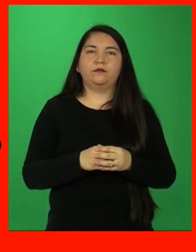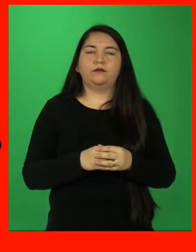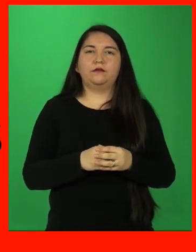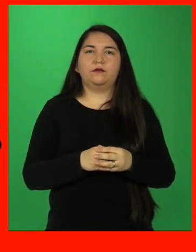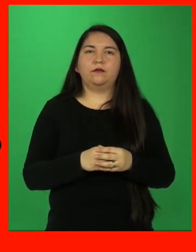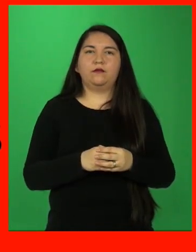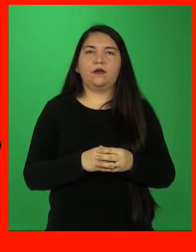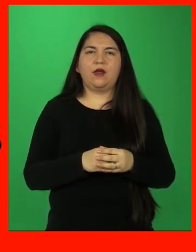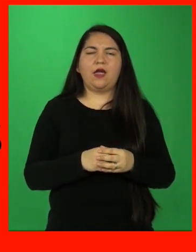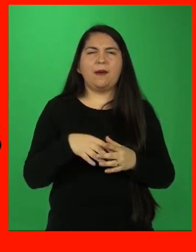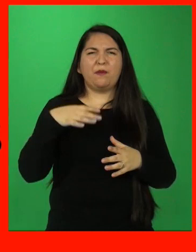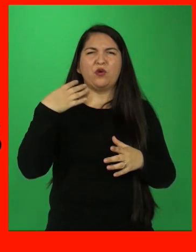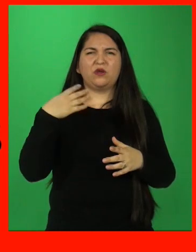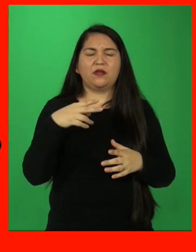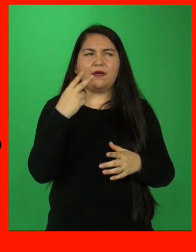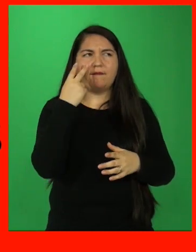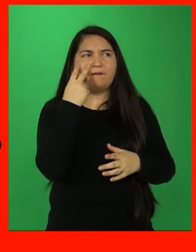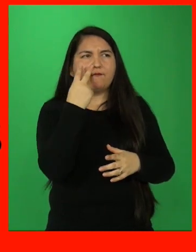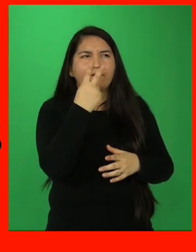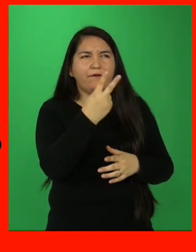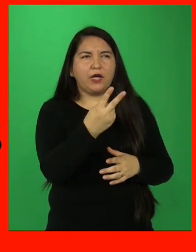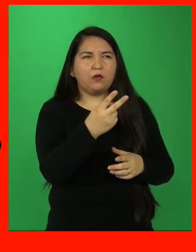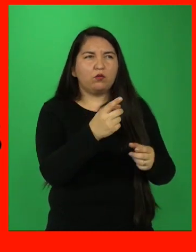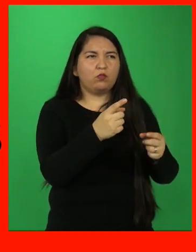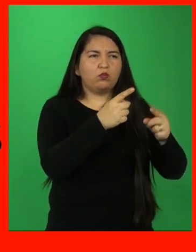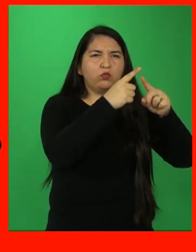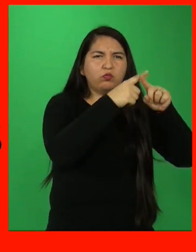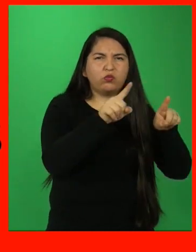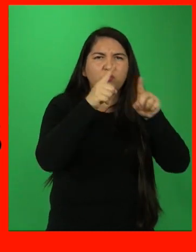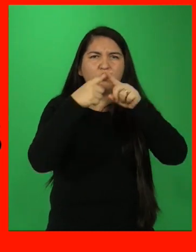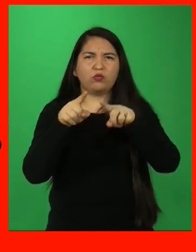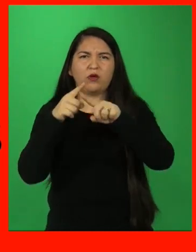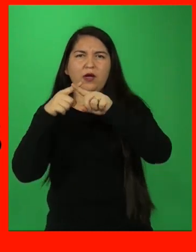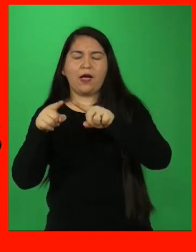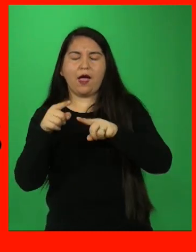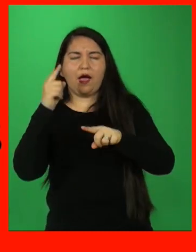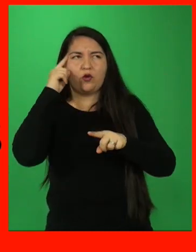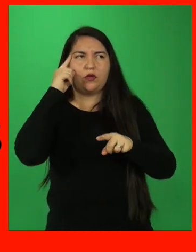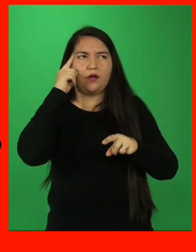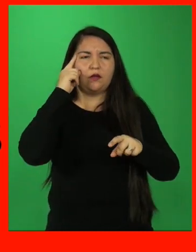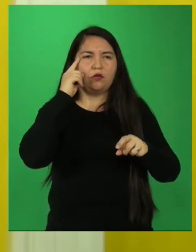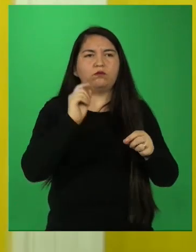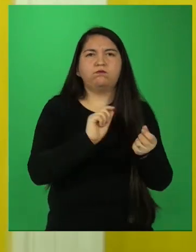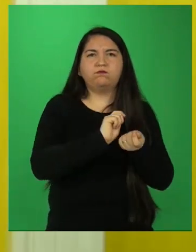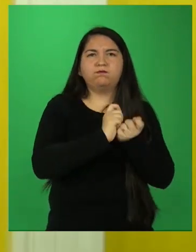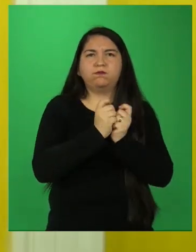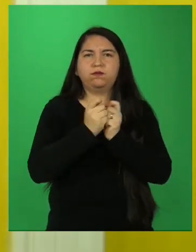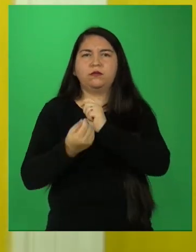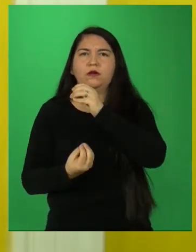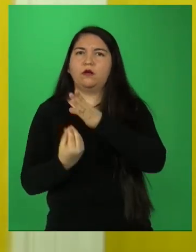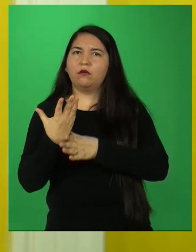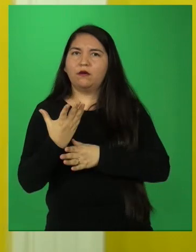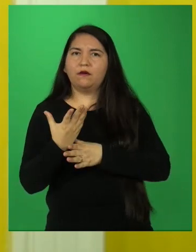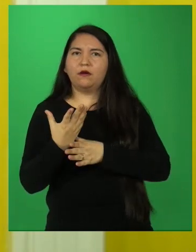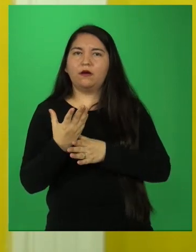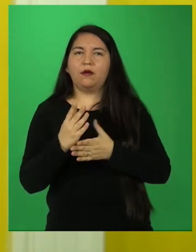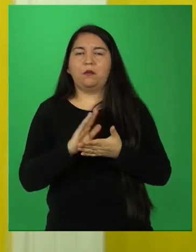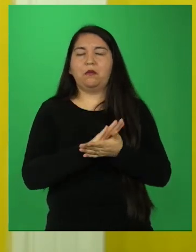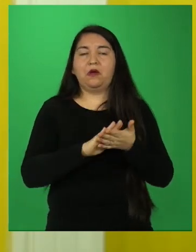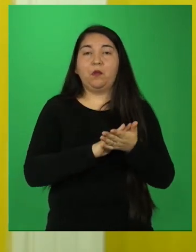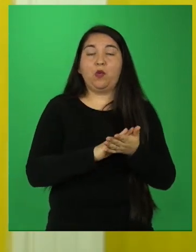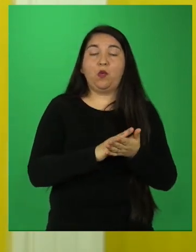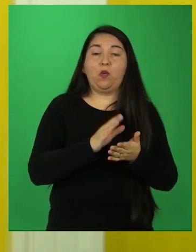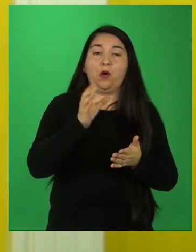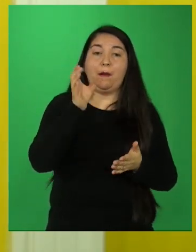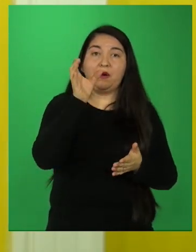importante observar la diversidad de especies para entender la evolución? Lo importante para una persona que está estudiando la biología